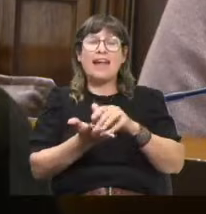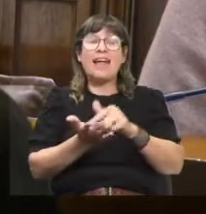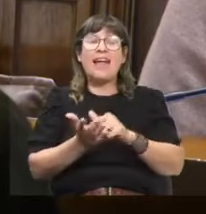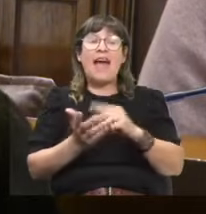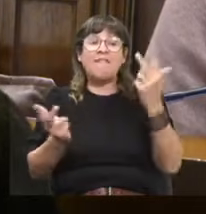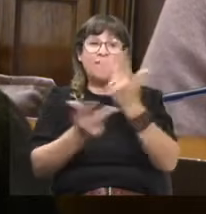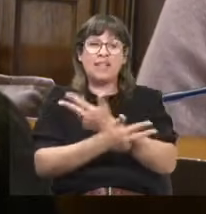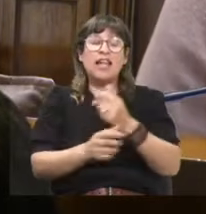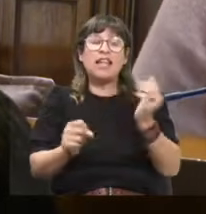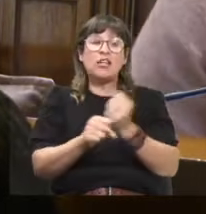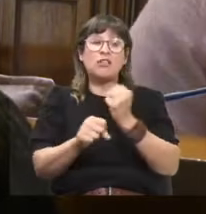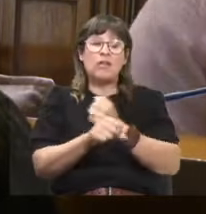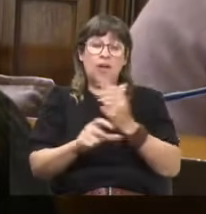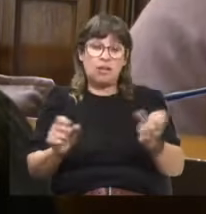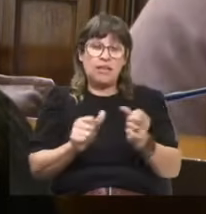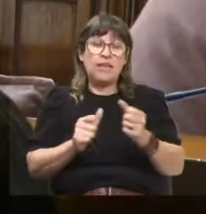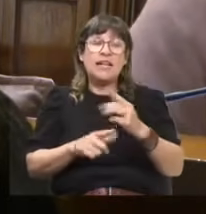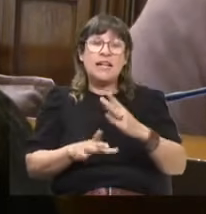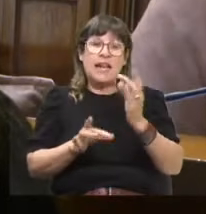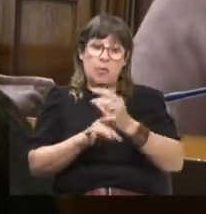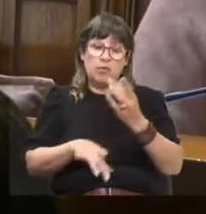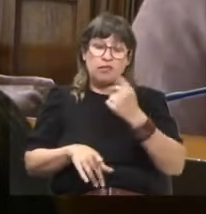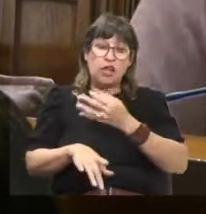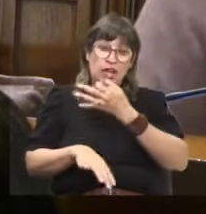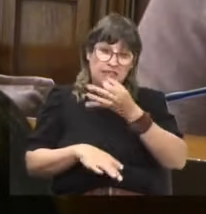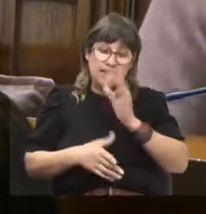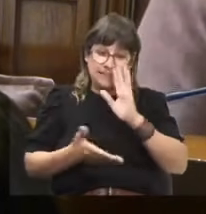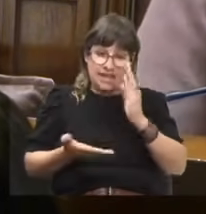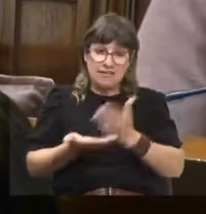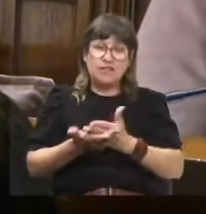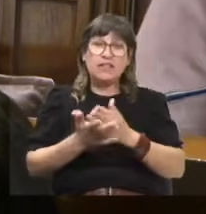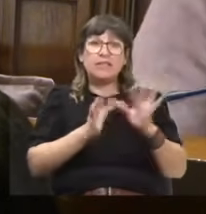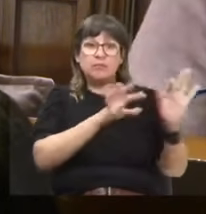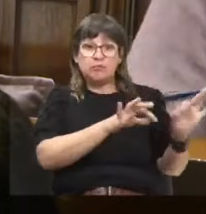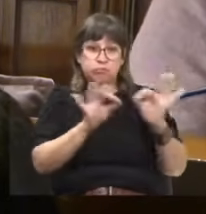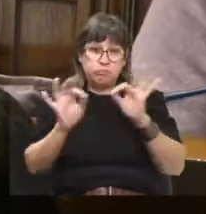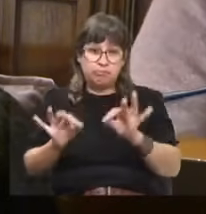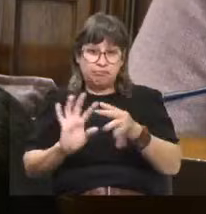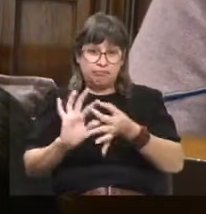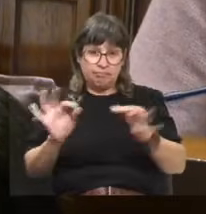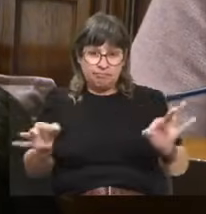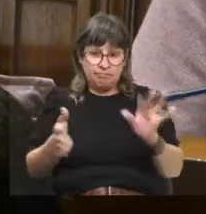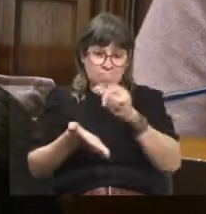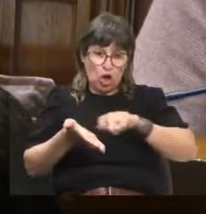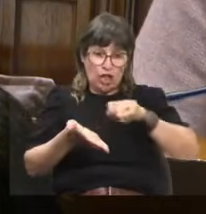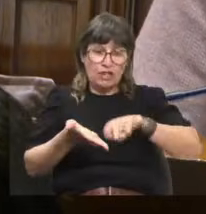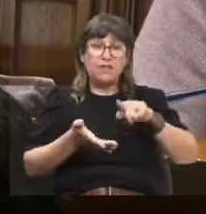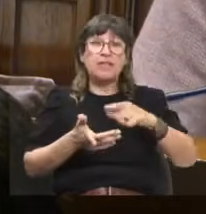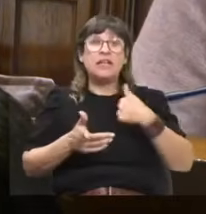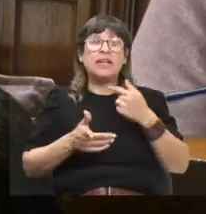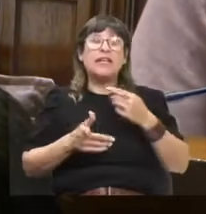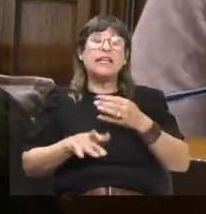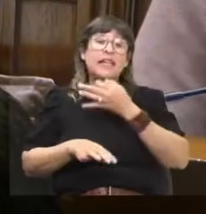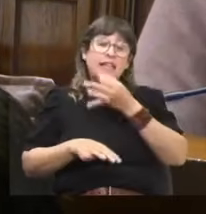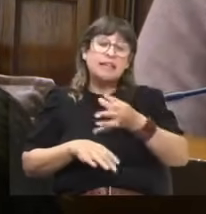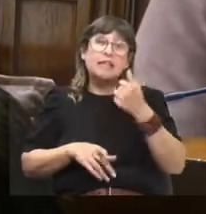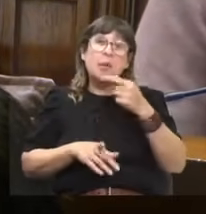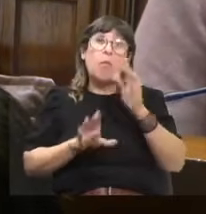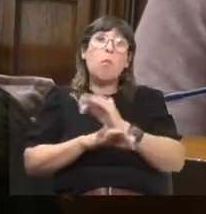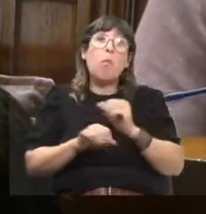El profesional señala al final, y cito de forma textual, cabe señalar que pueden